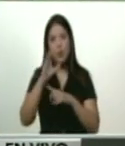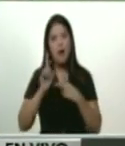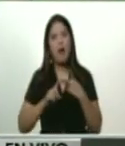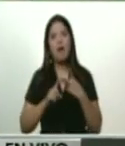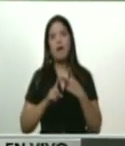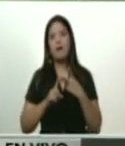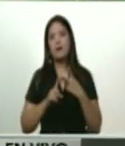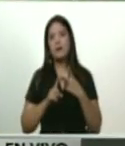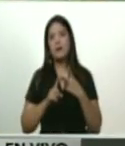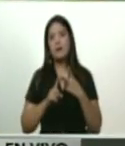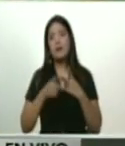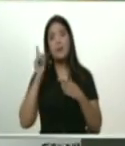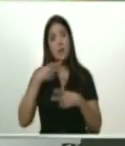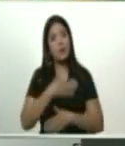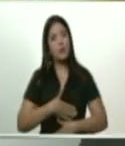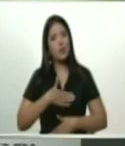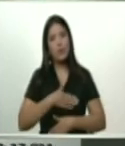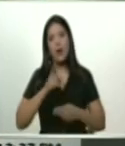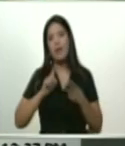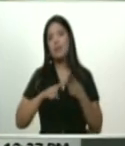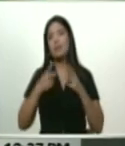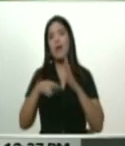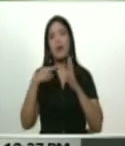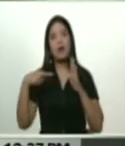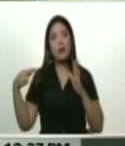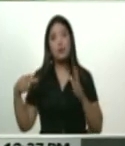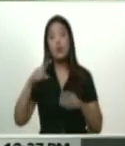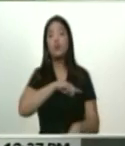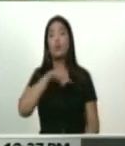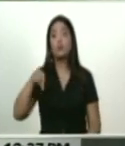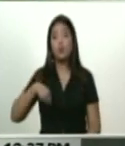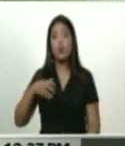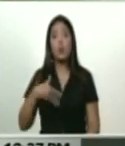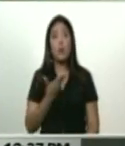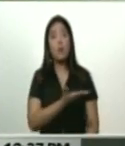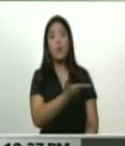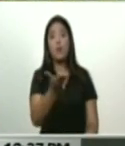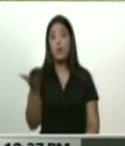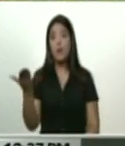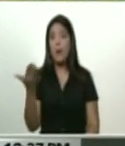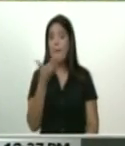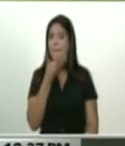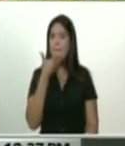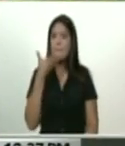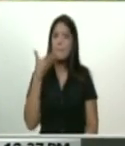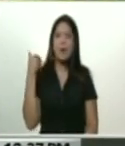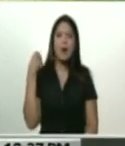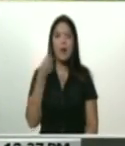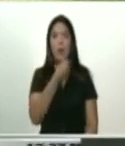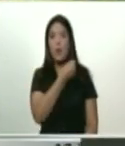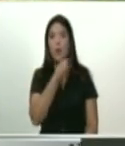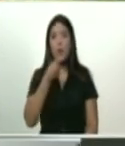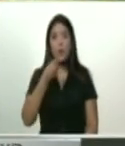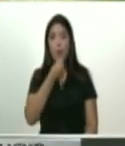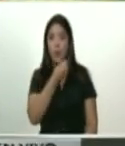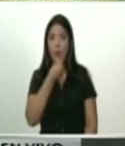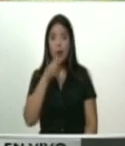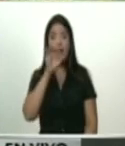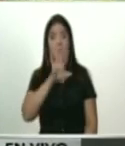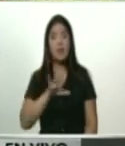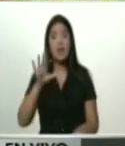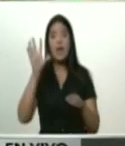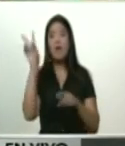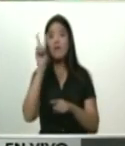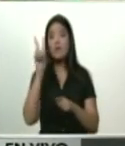a las actividades de esparcimiento, de recreación. Nosotros podemos ofrecer a los mejores músicos del continente, a los mejores músicos